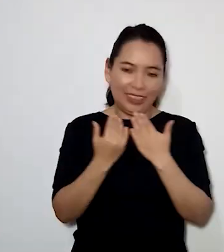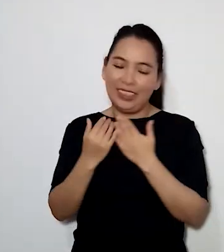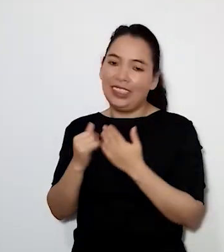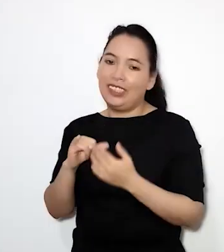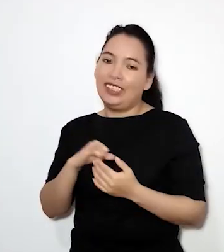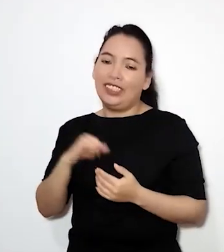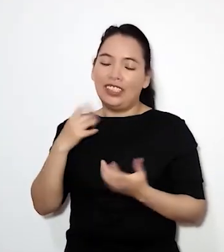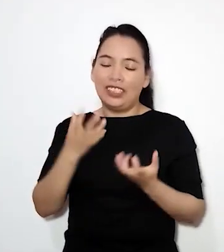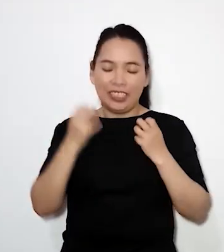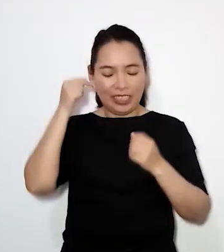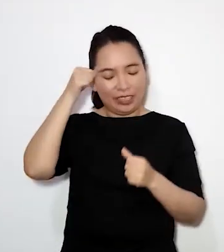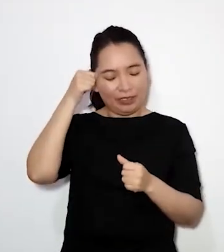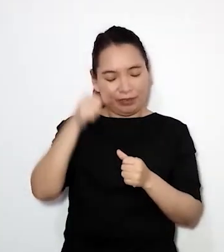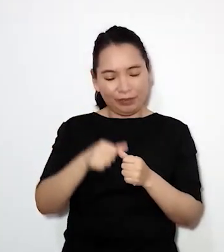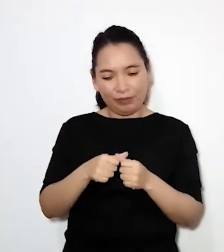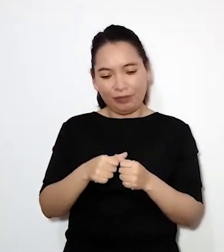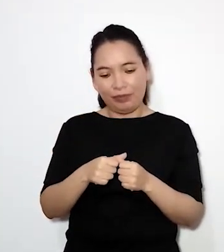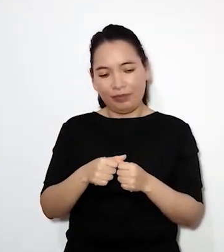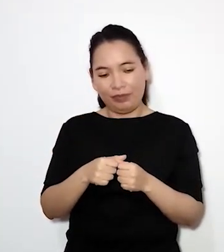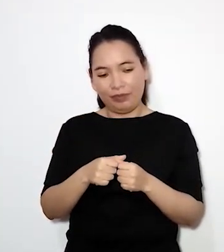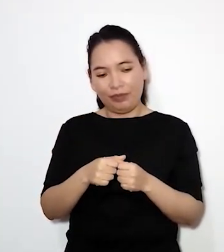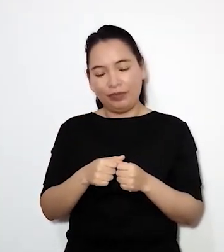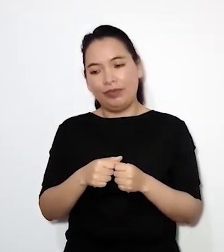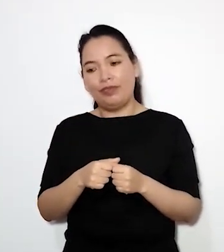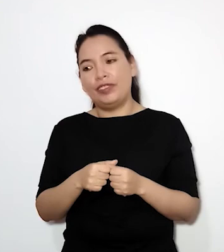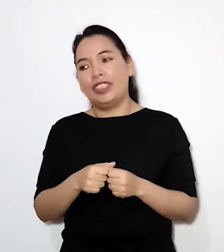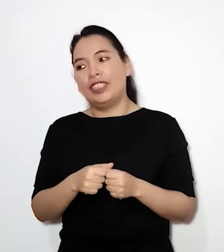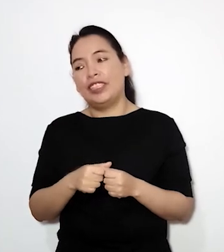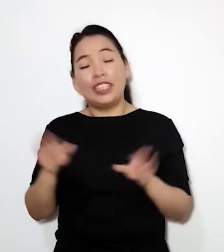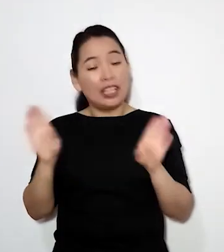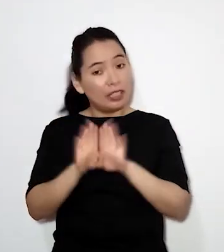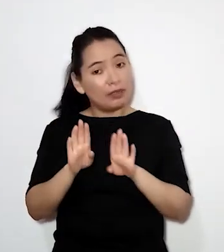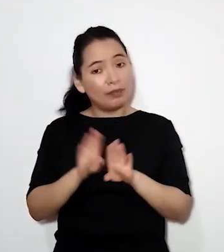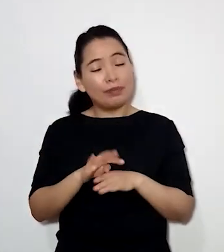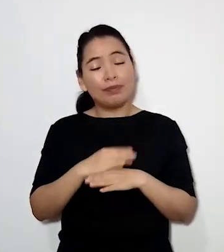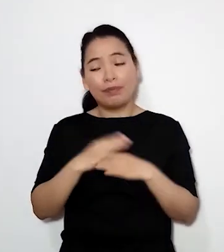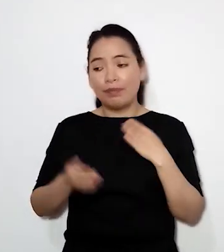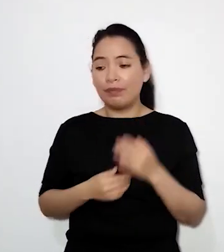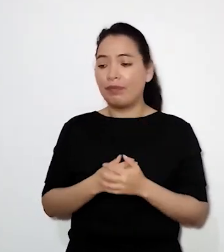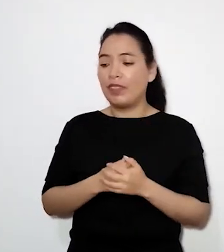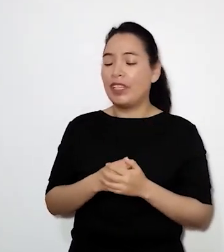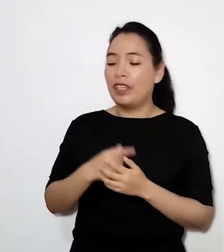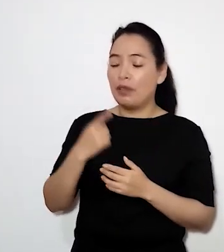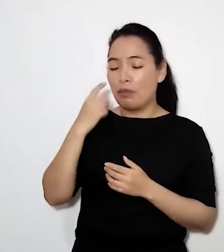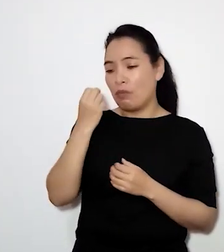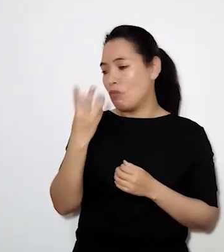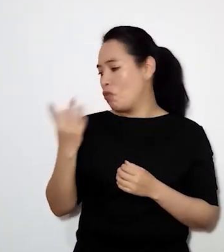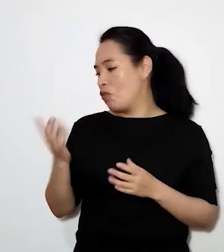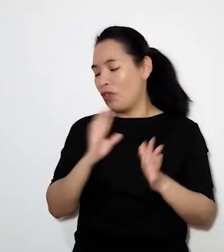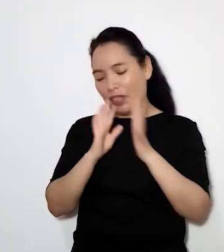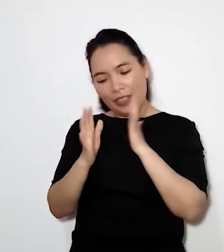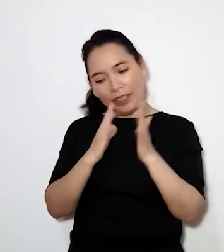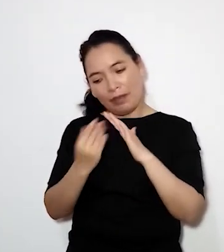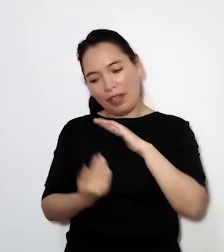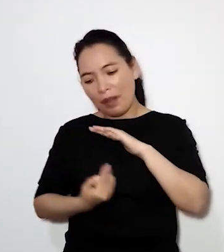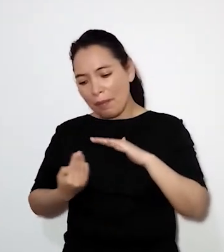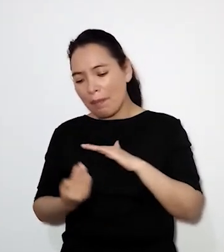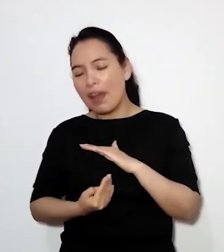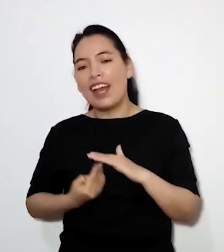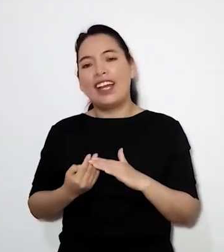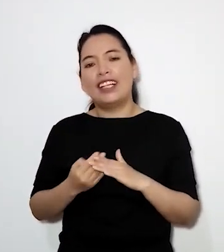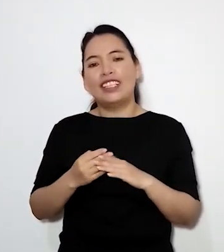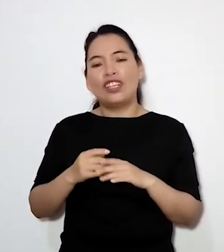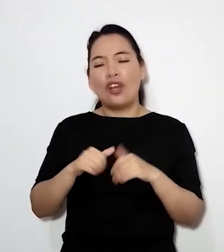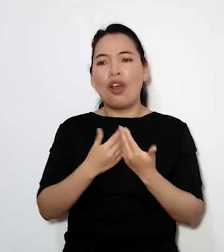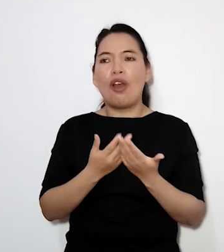terminar recordando esta esencia que muchos de ustedes han hablado, de la educación como un derecho humano fundamental, de que